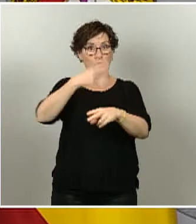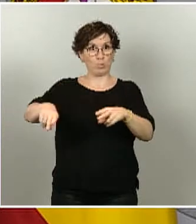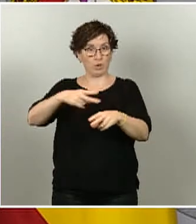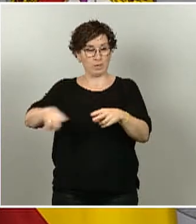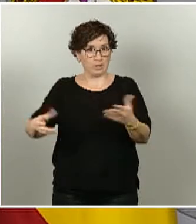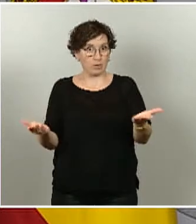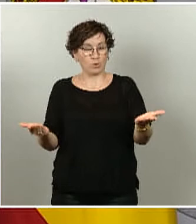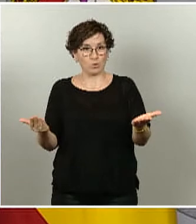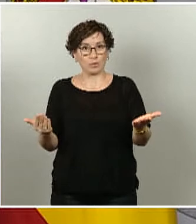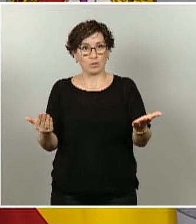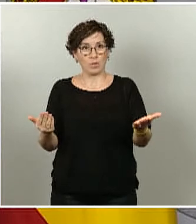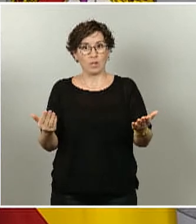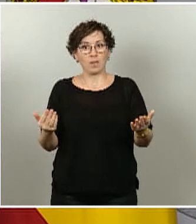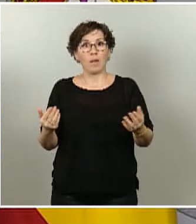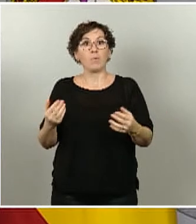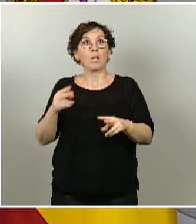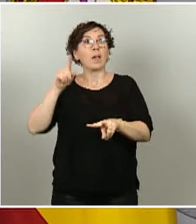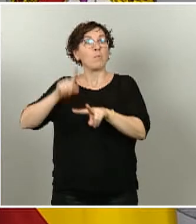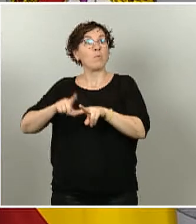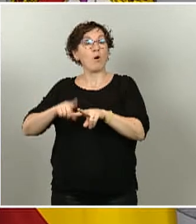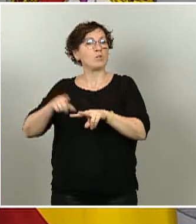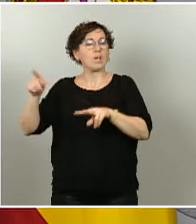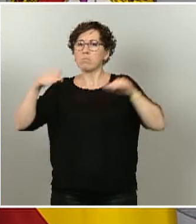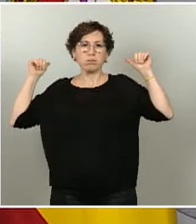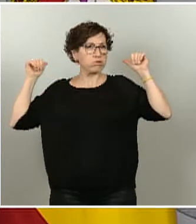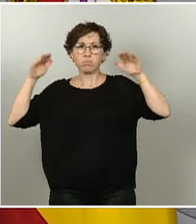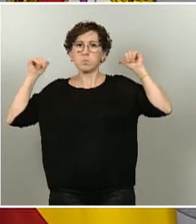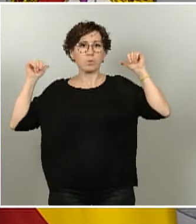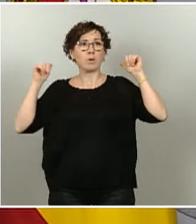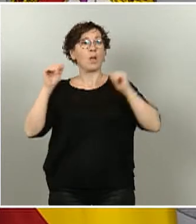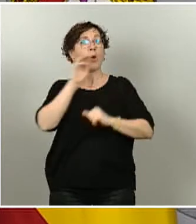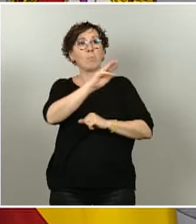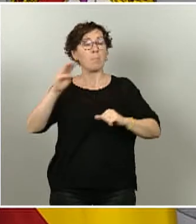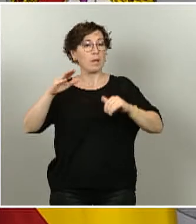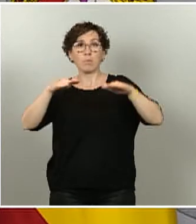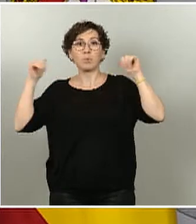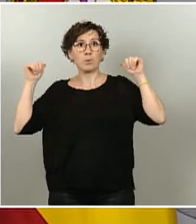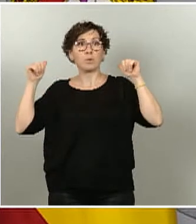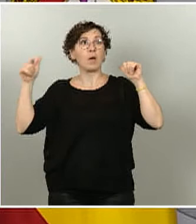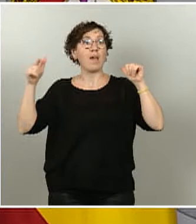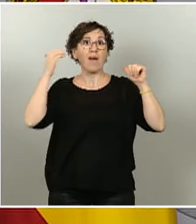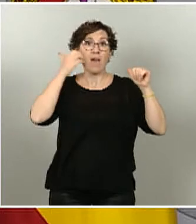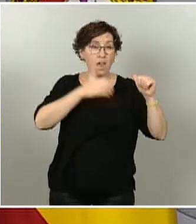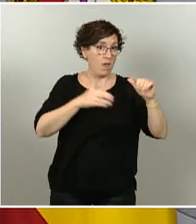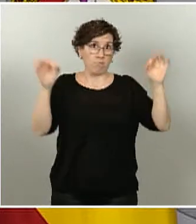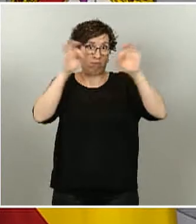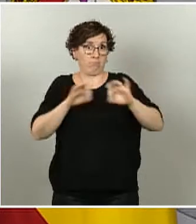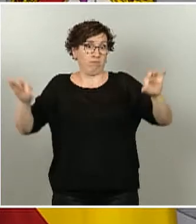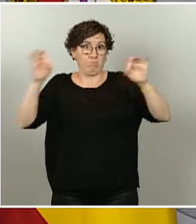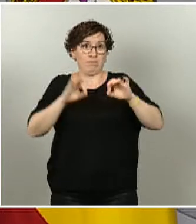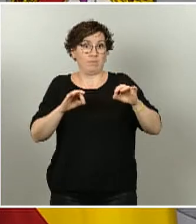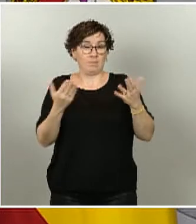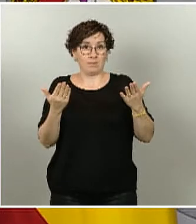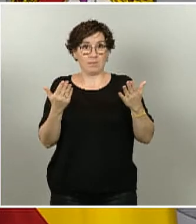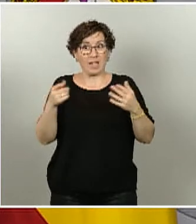que Vox se autoexcluya no es ninguna novedad. Que el Partido Popular en los últimos tiempos se autoexcluya de cuestiones tan importantes como